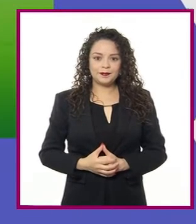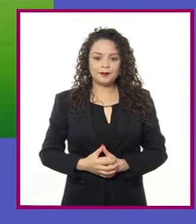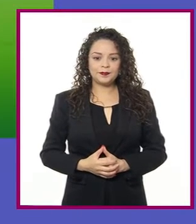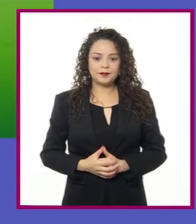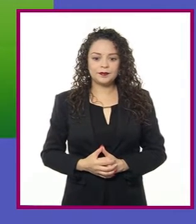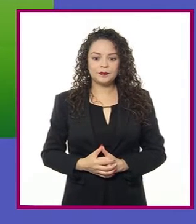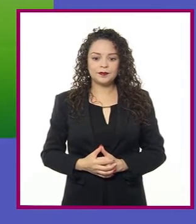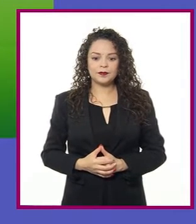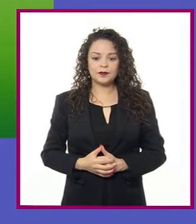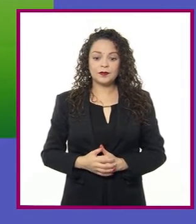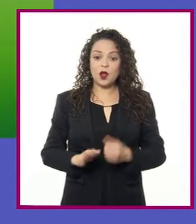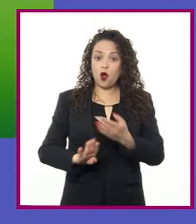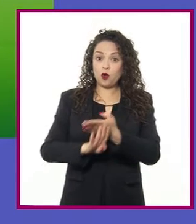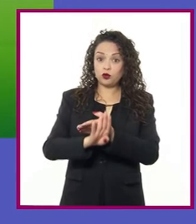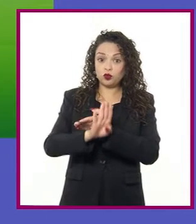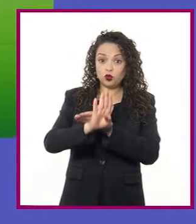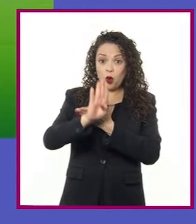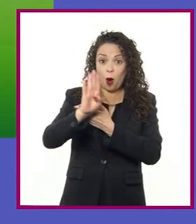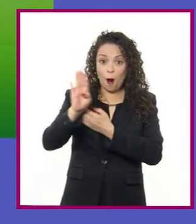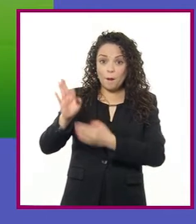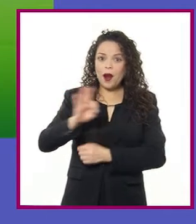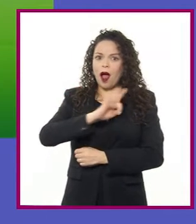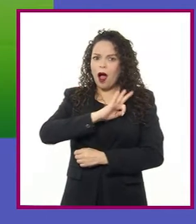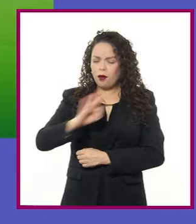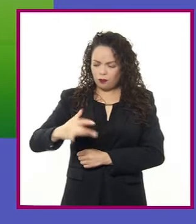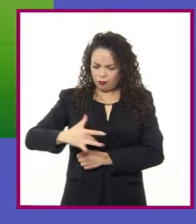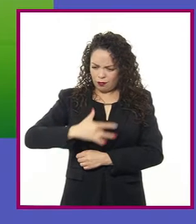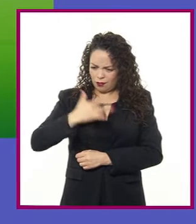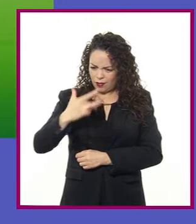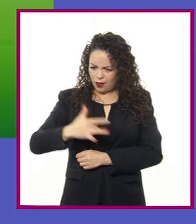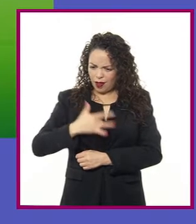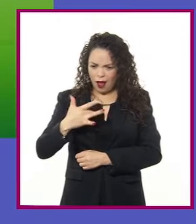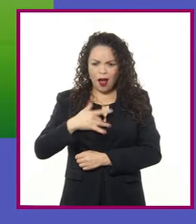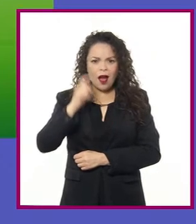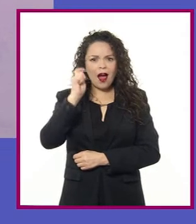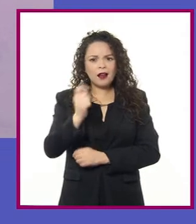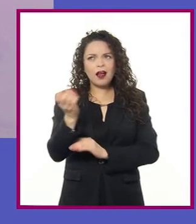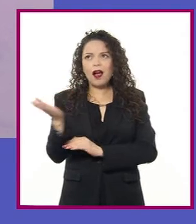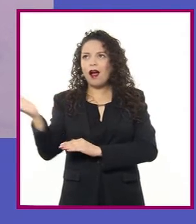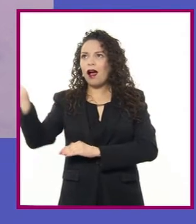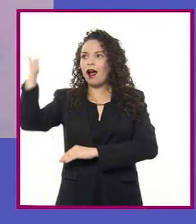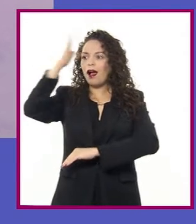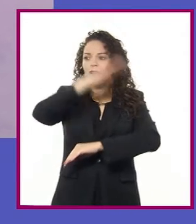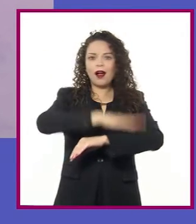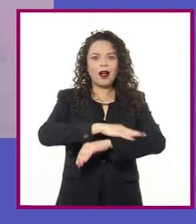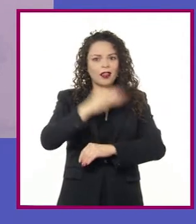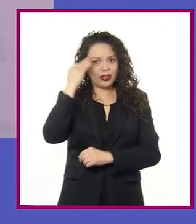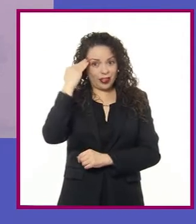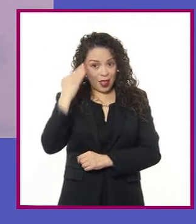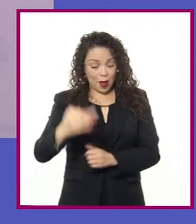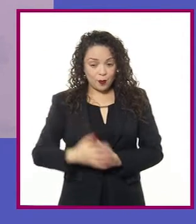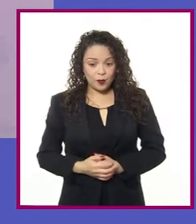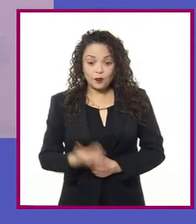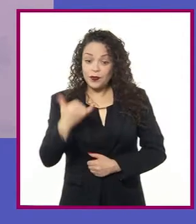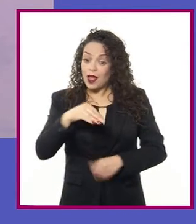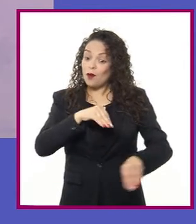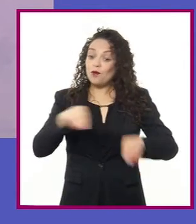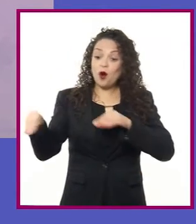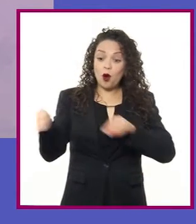La sombra también nos permite tener sensaciones del paso del tiempo y del movimiento.